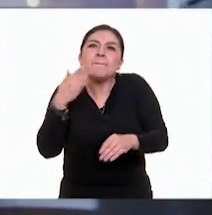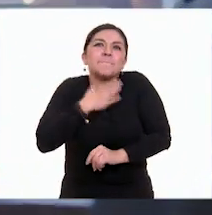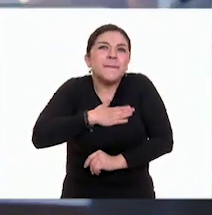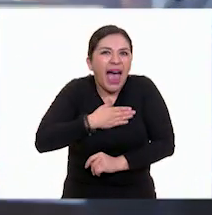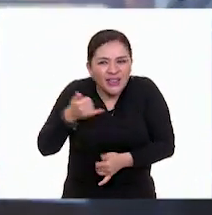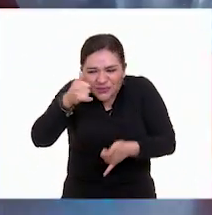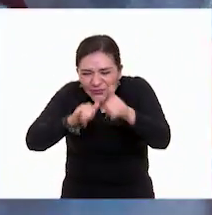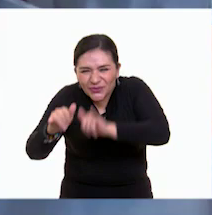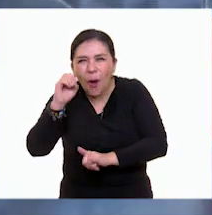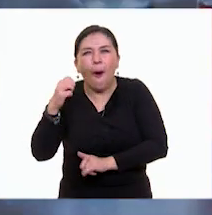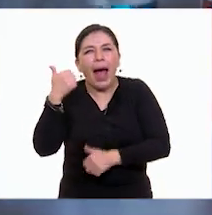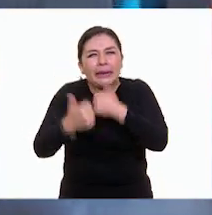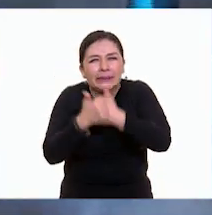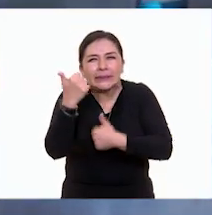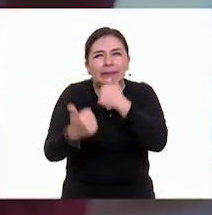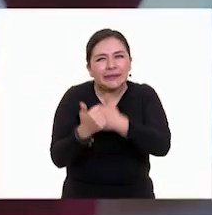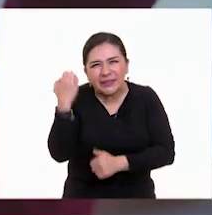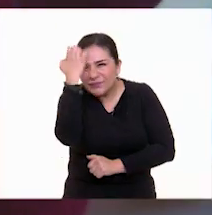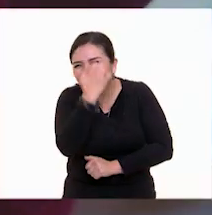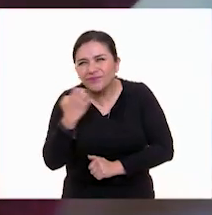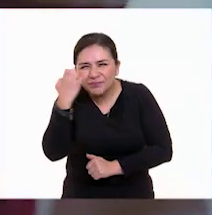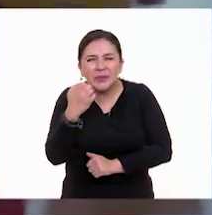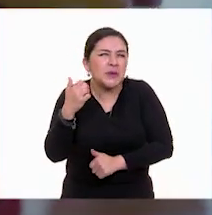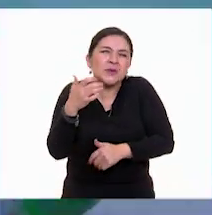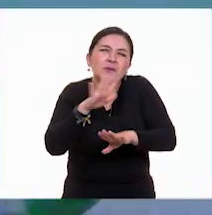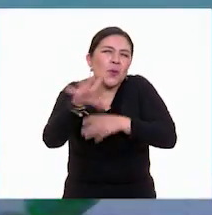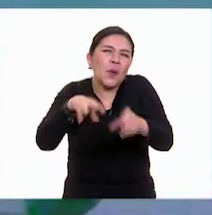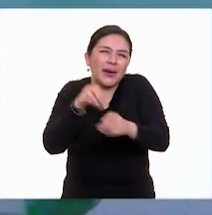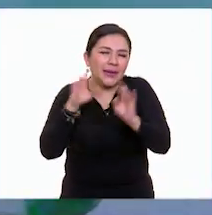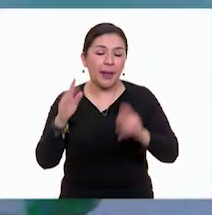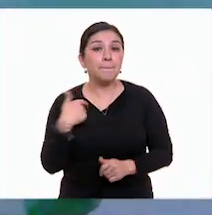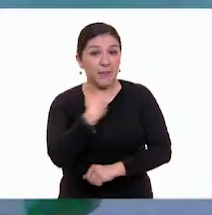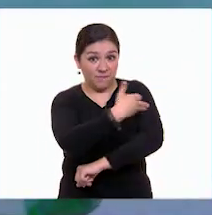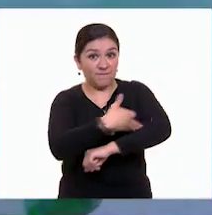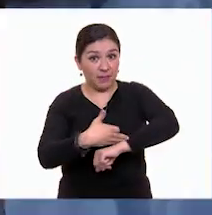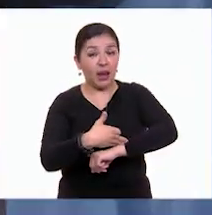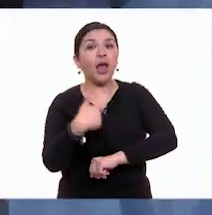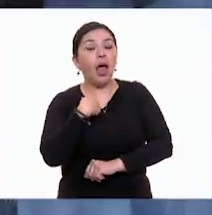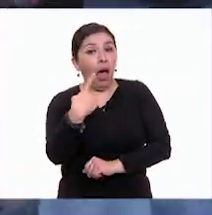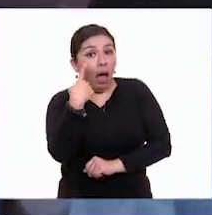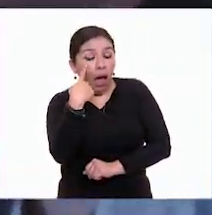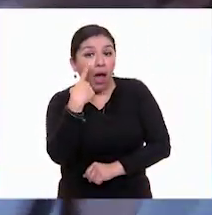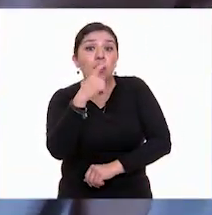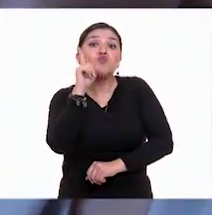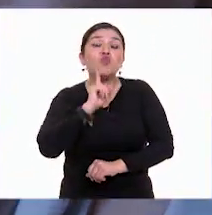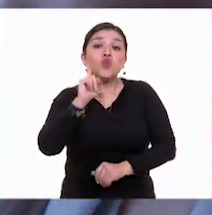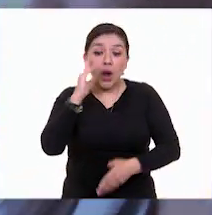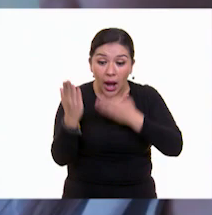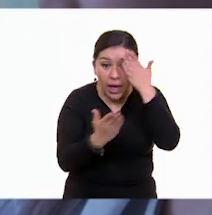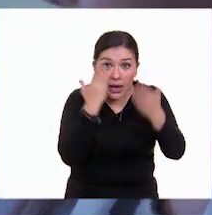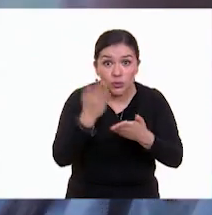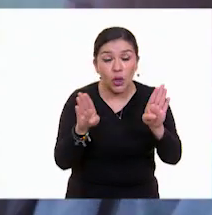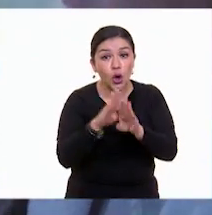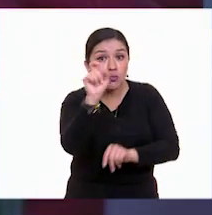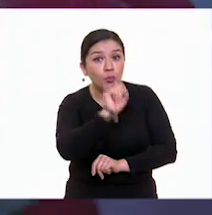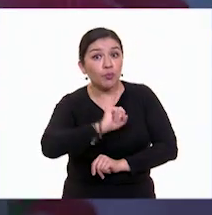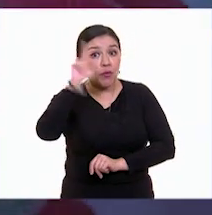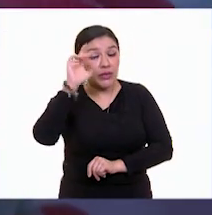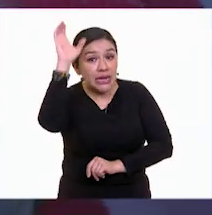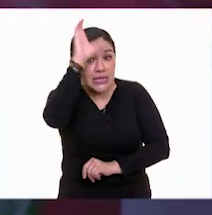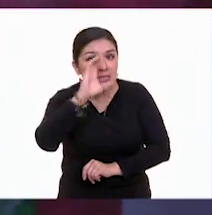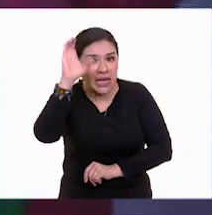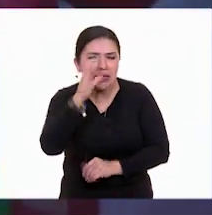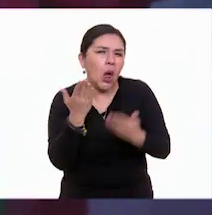y explorando todo lo que me encontraba a mi paso. En mi familia no era tan común que alguna mujer estudiara profesionalmente